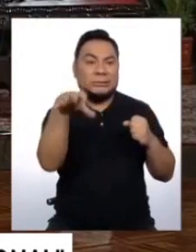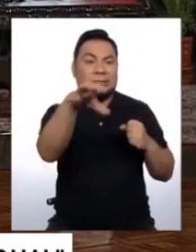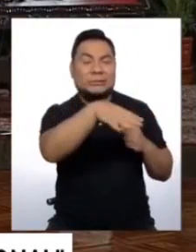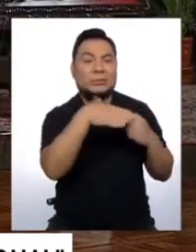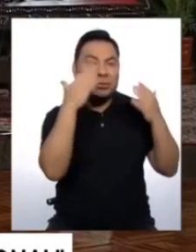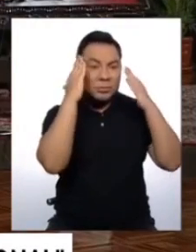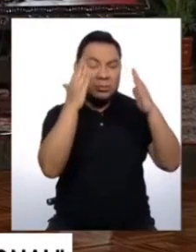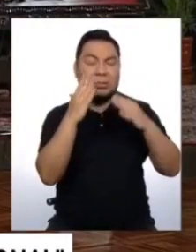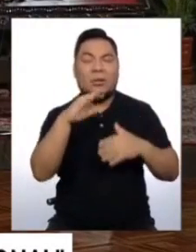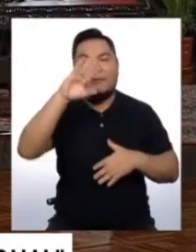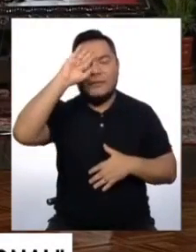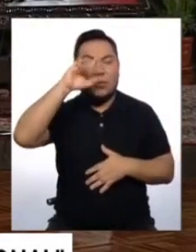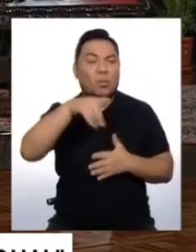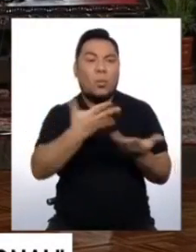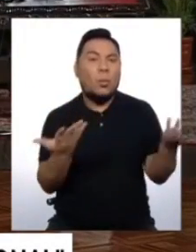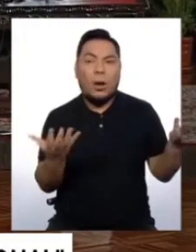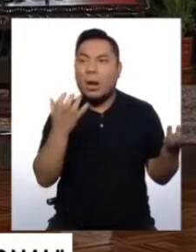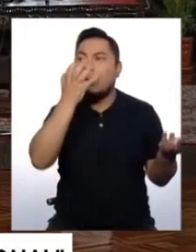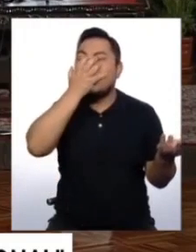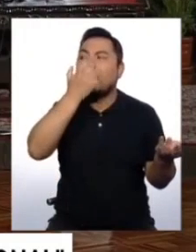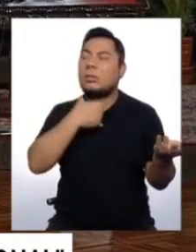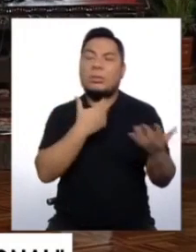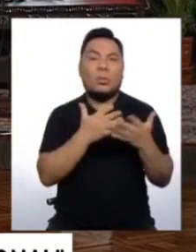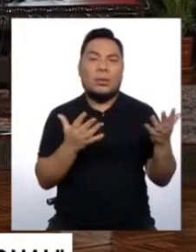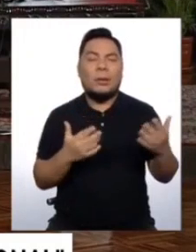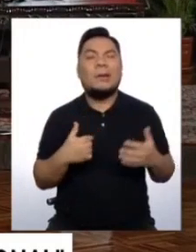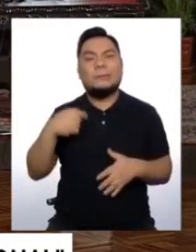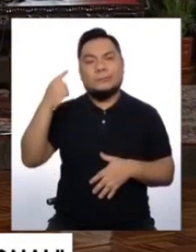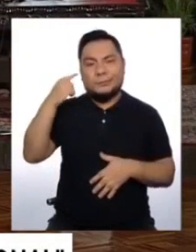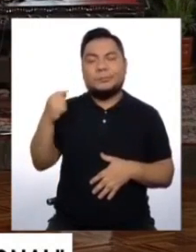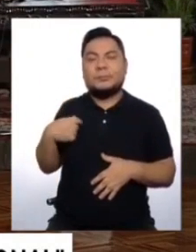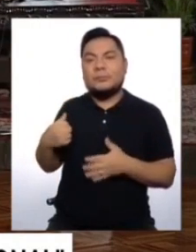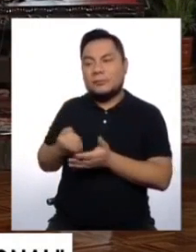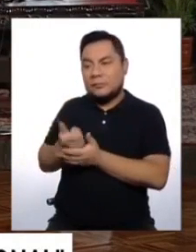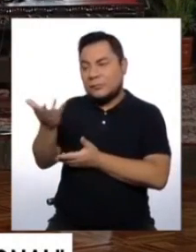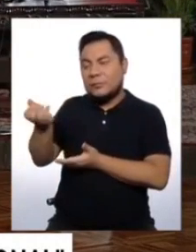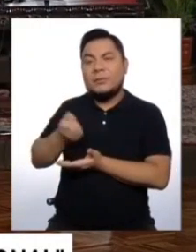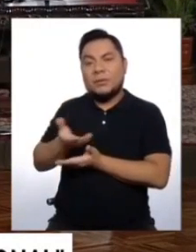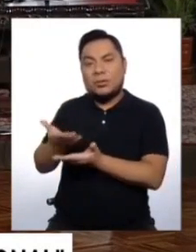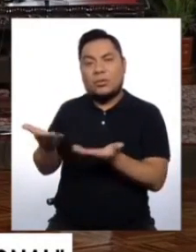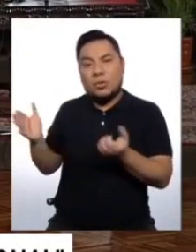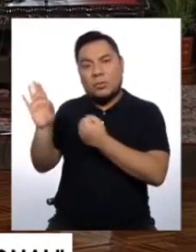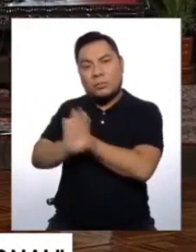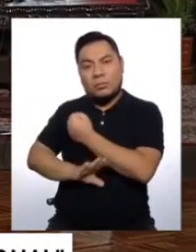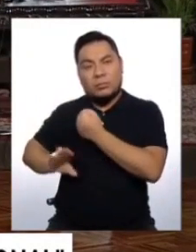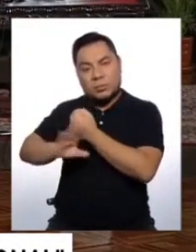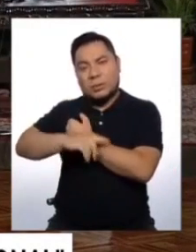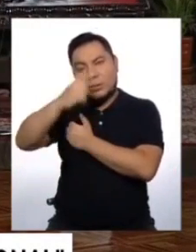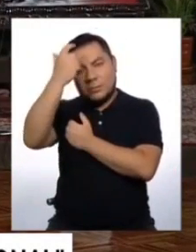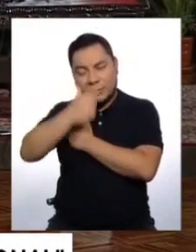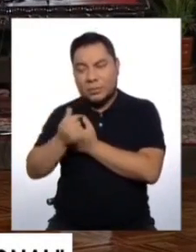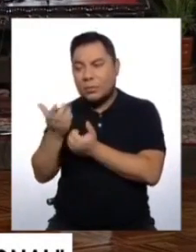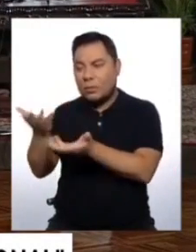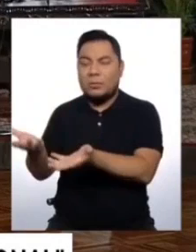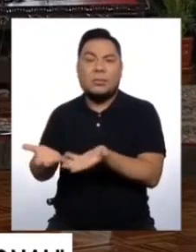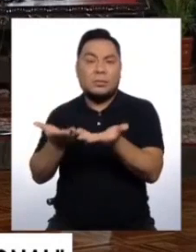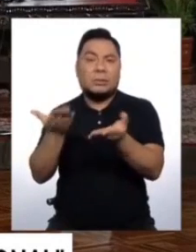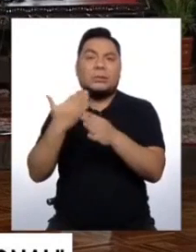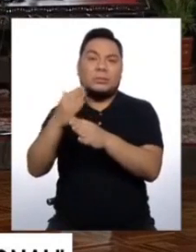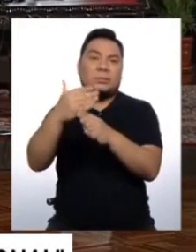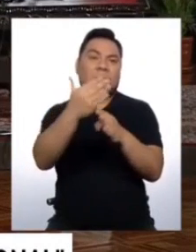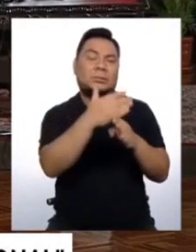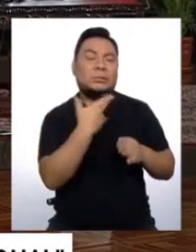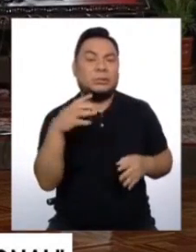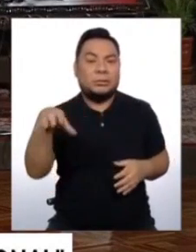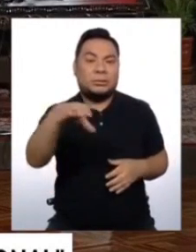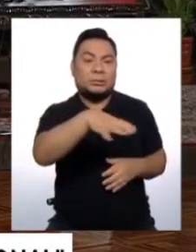los pacientes. Con las adquisiciones que se ha hecho del equipo de protección personal que se están distribuyendo, entonces ya los